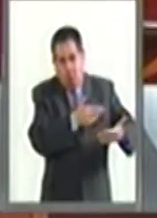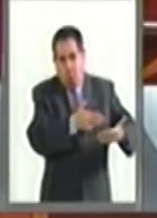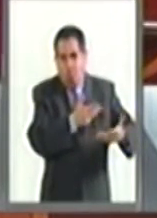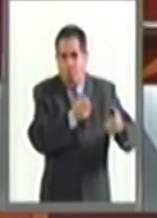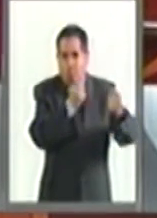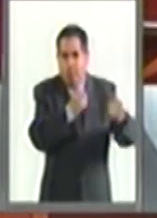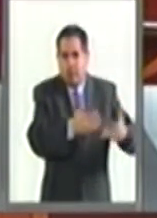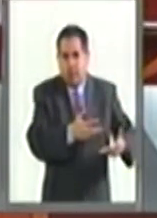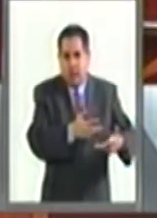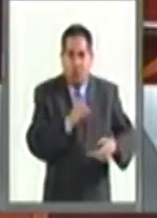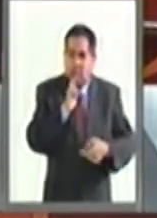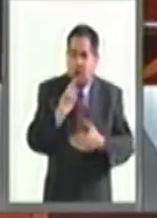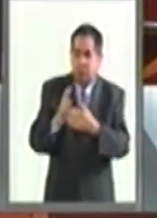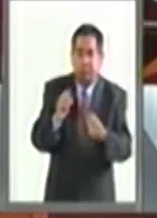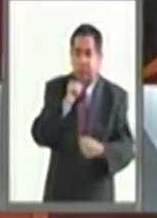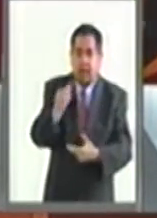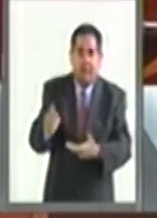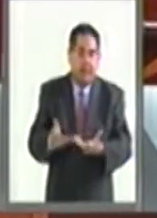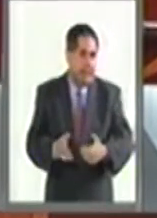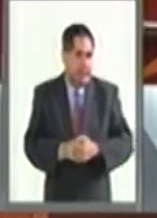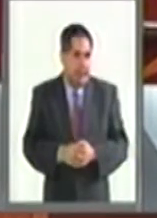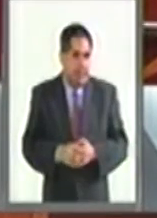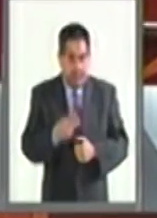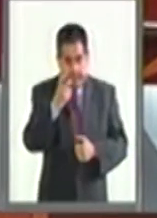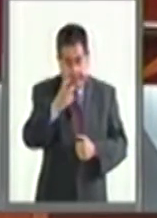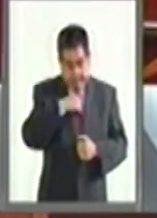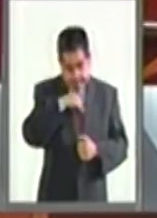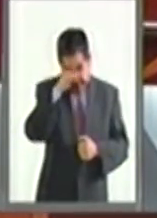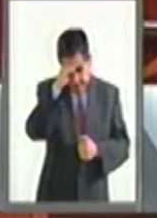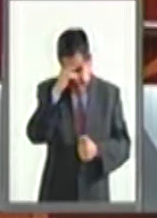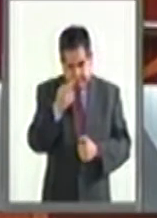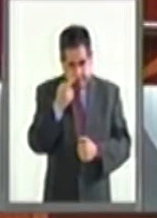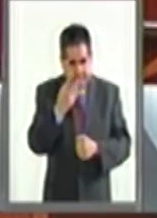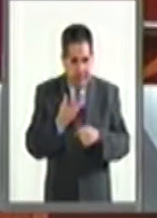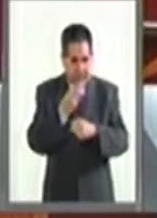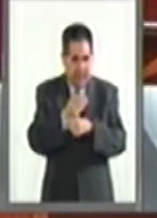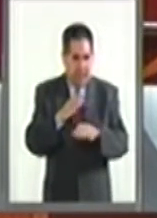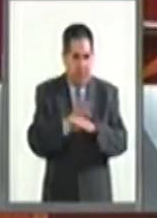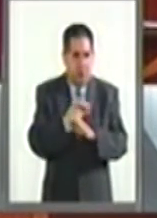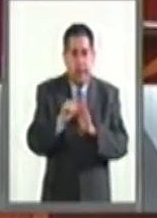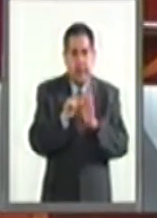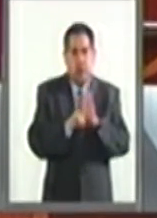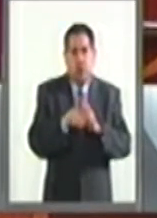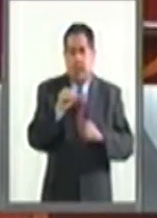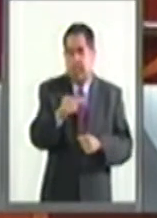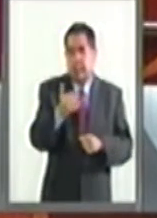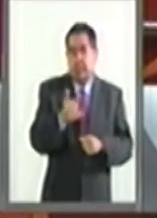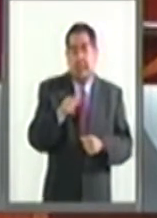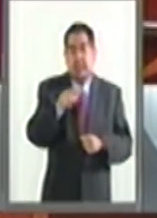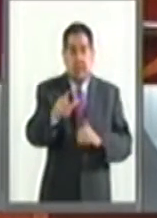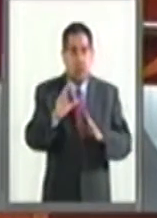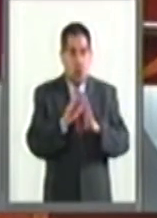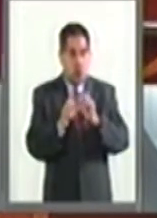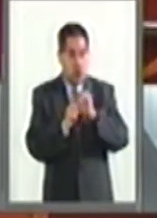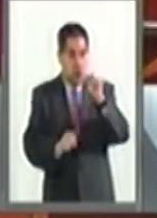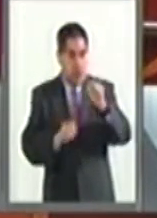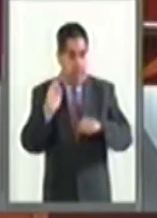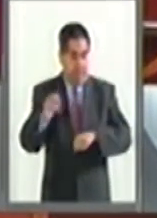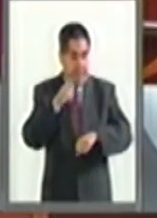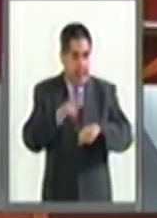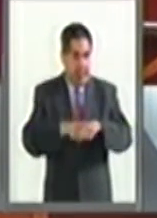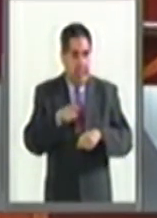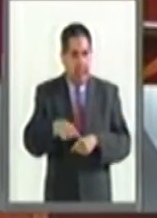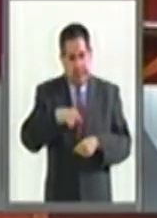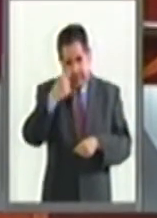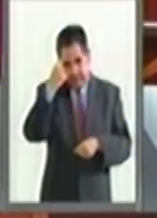esencia de los conflictos. Por tal razón, la reforma a los artículos 16 y 17 de la Constitución